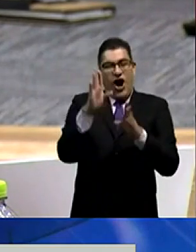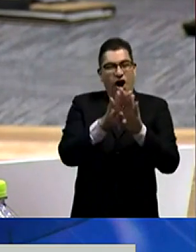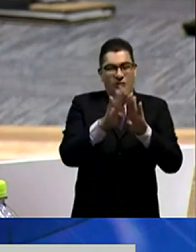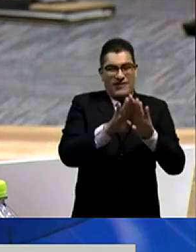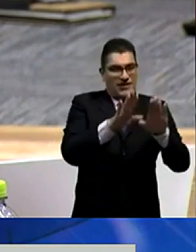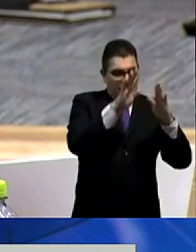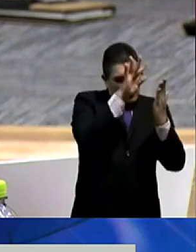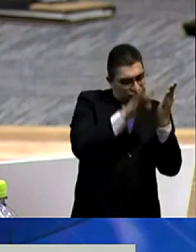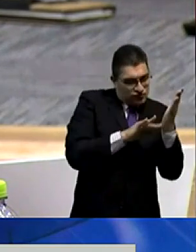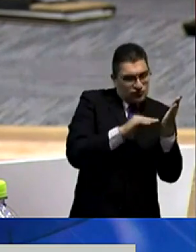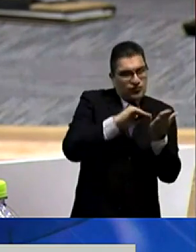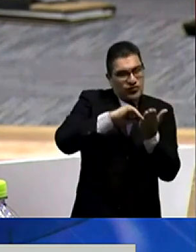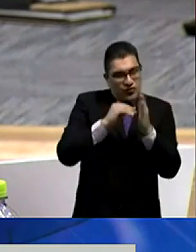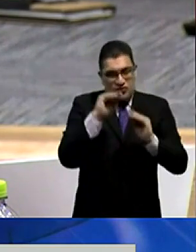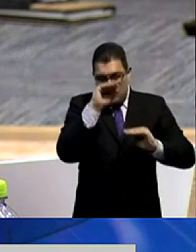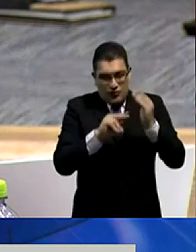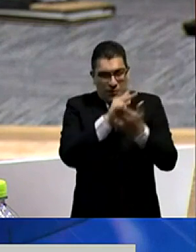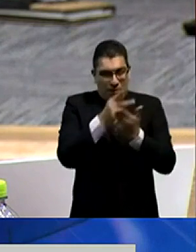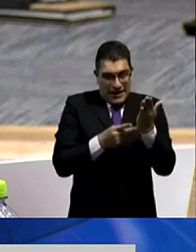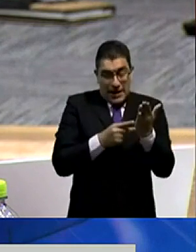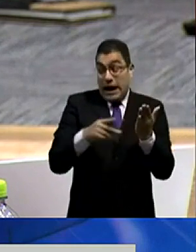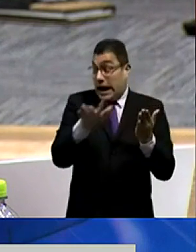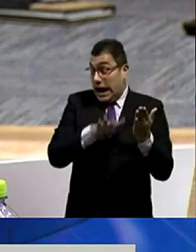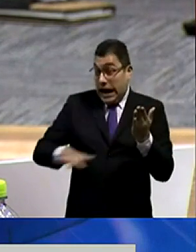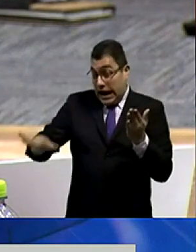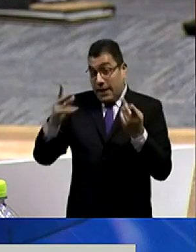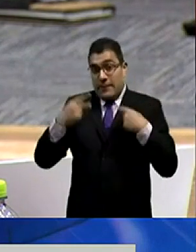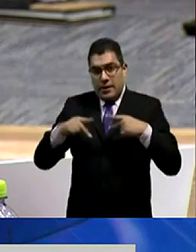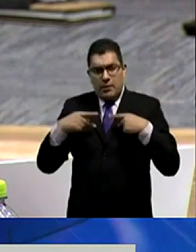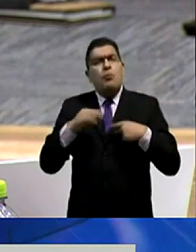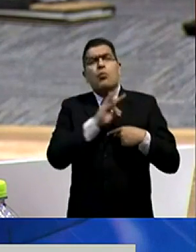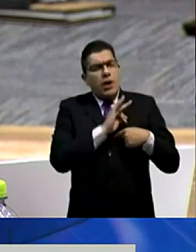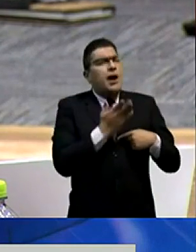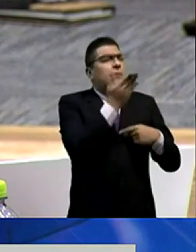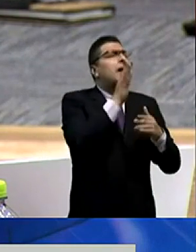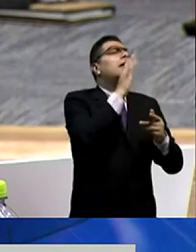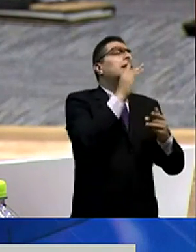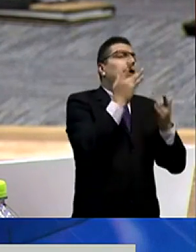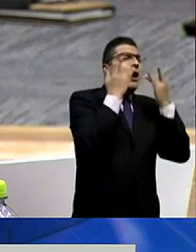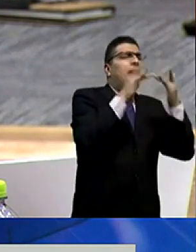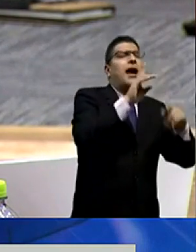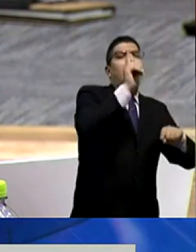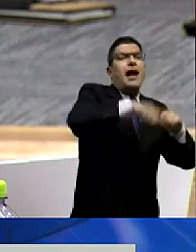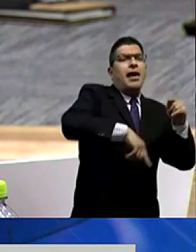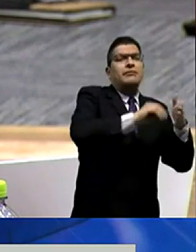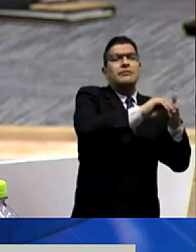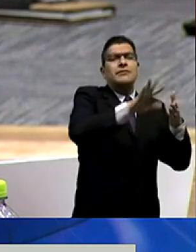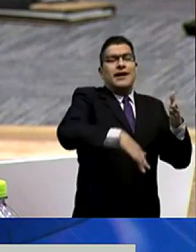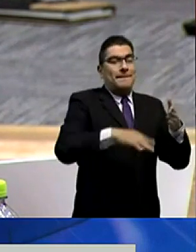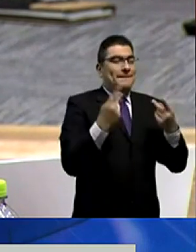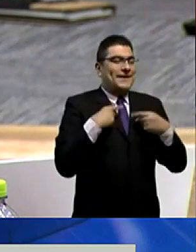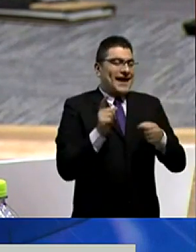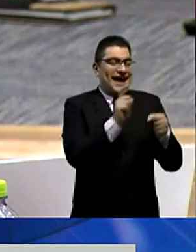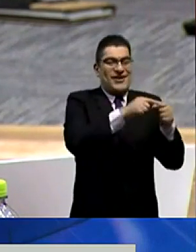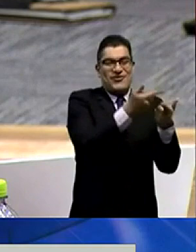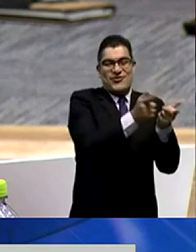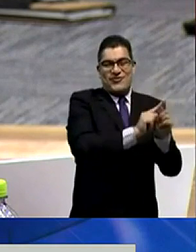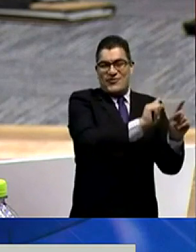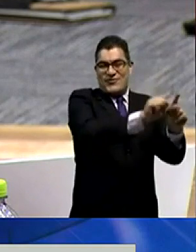poder? Eso sí que me preocupa, y eso sí que no sé si el